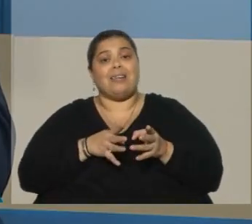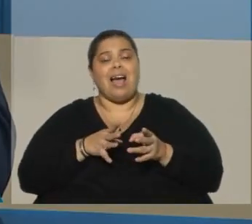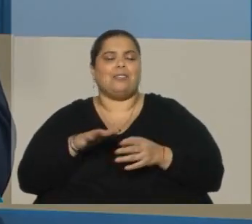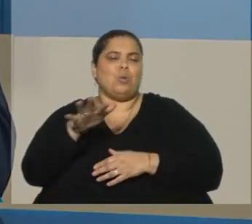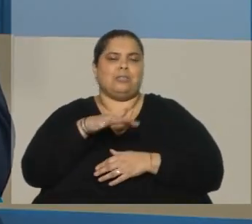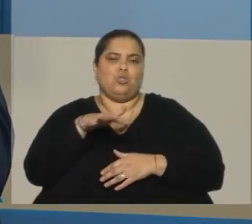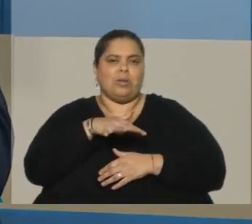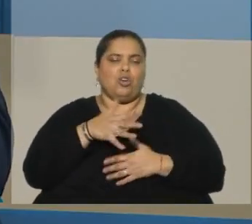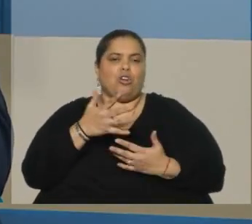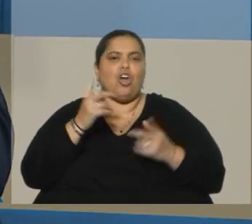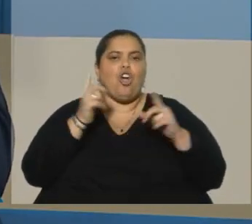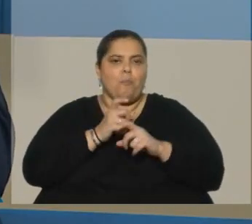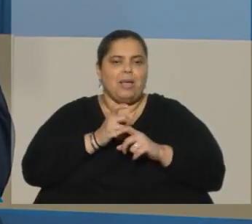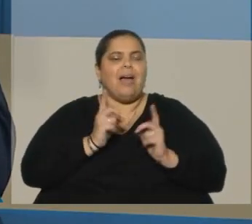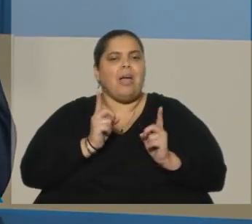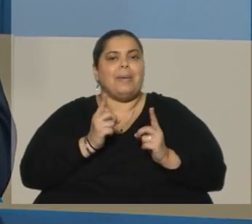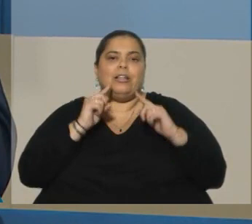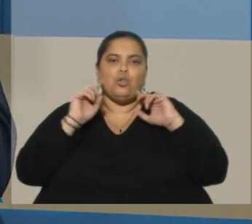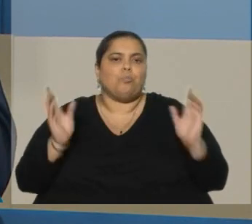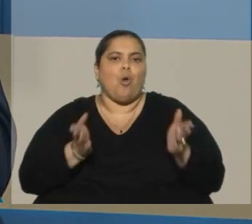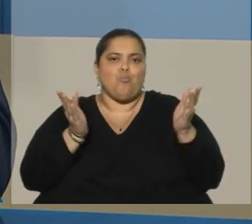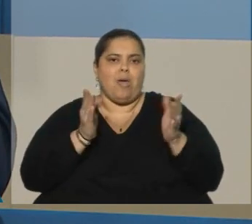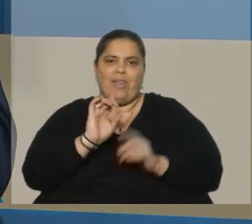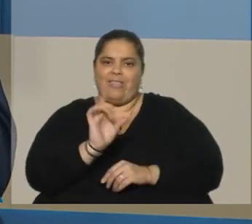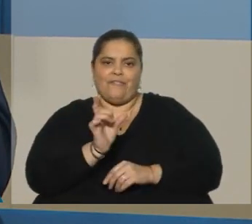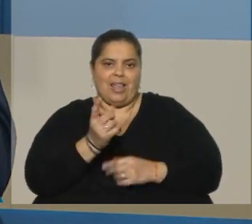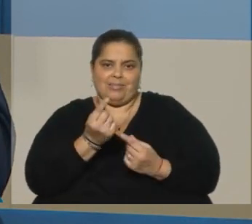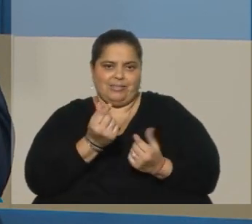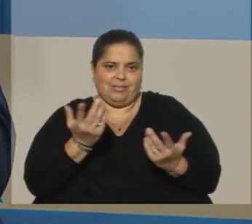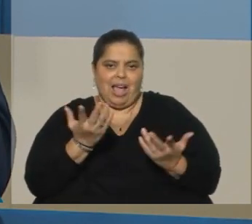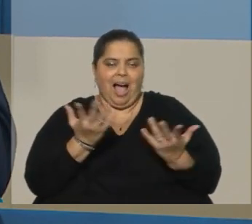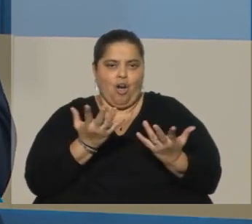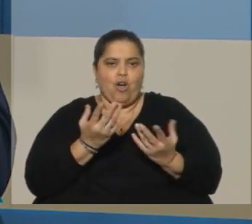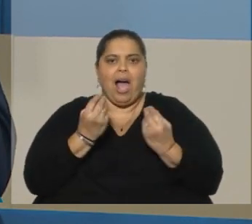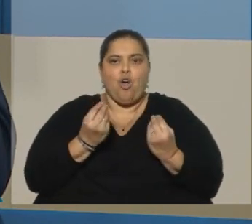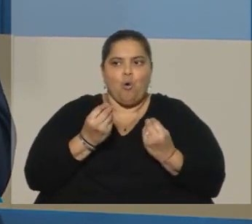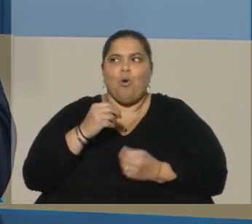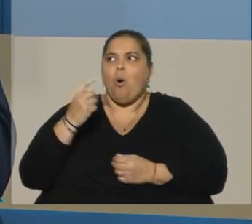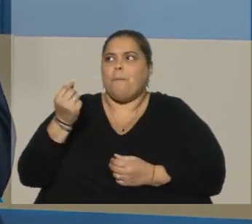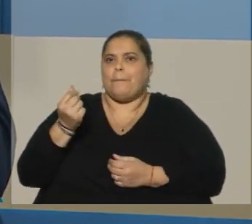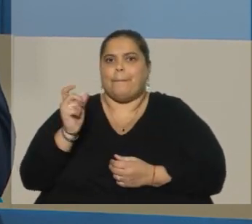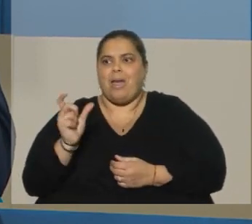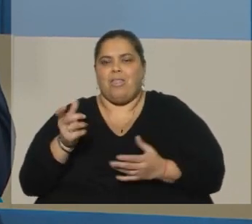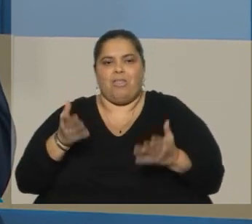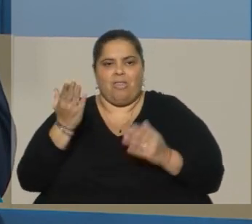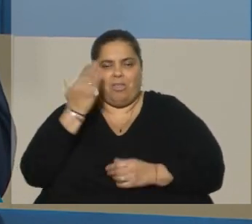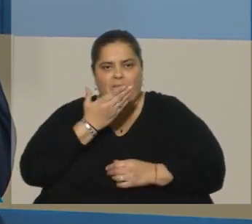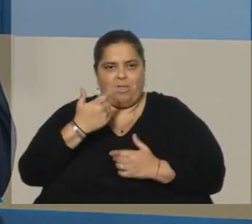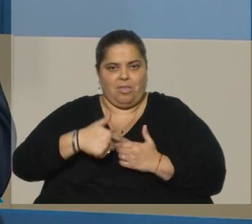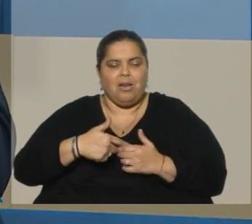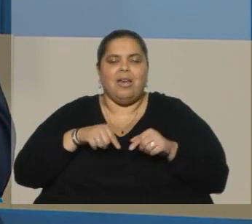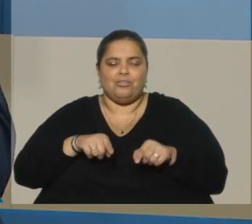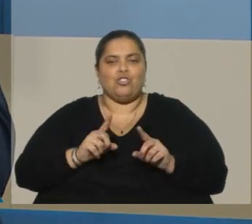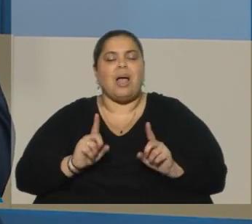distorsionante, es gran promovedor de esa diferencia que tenemos en el margen de la refinación en el mundo, es gran